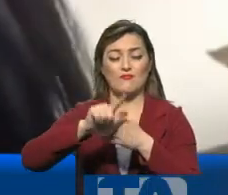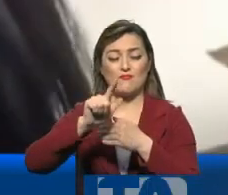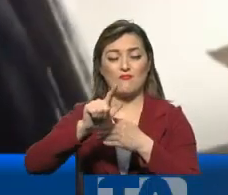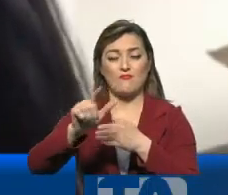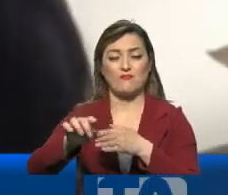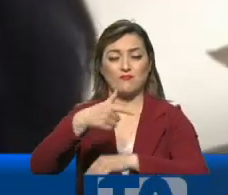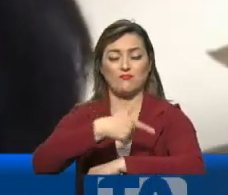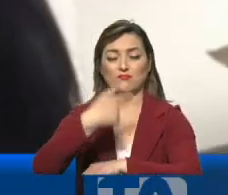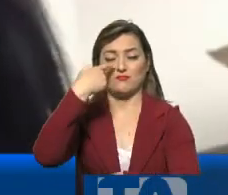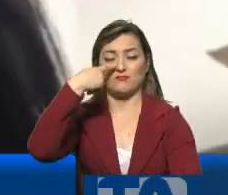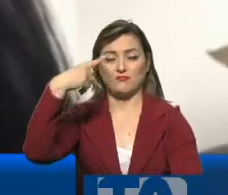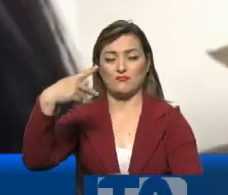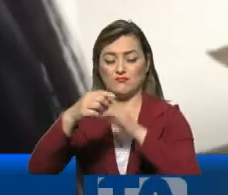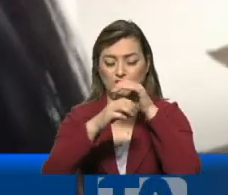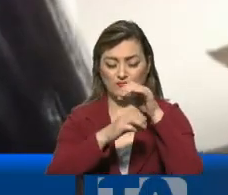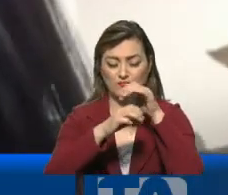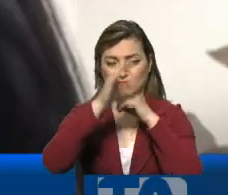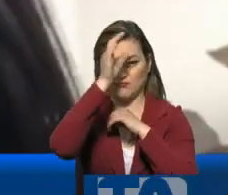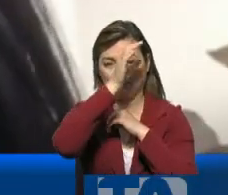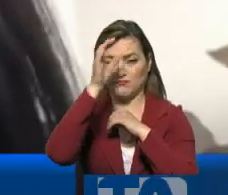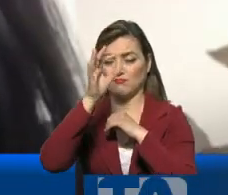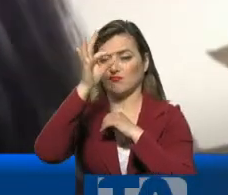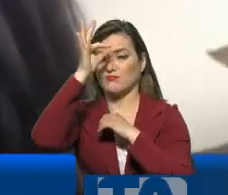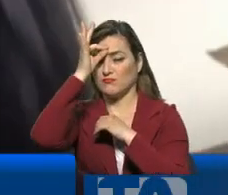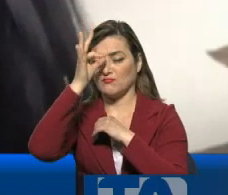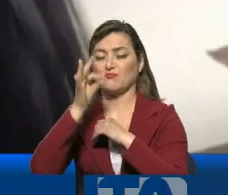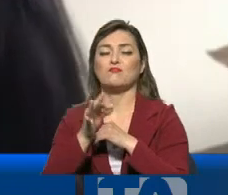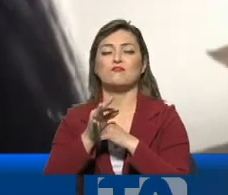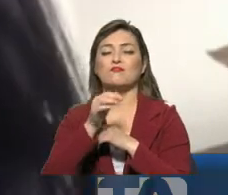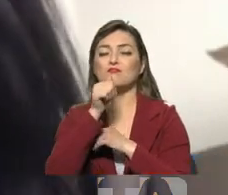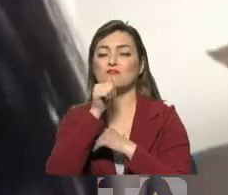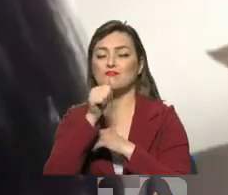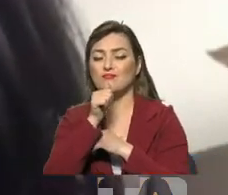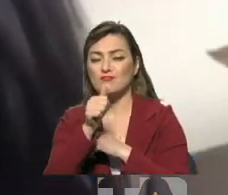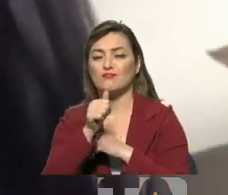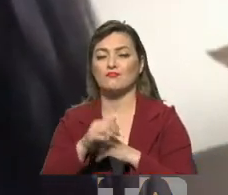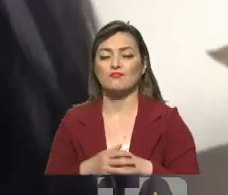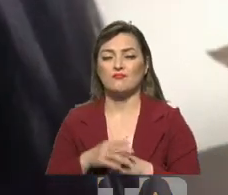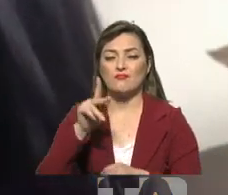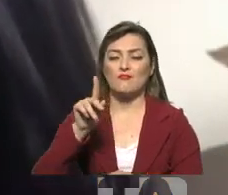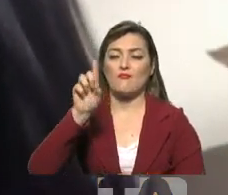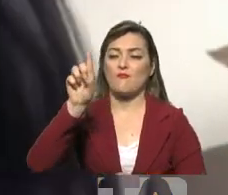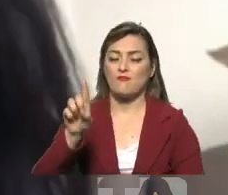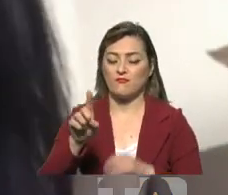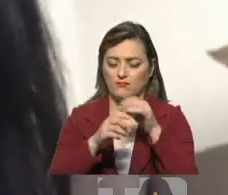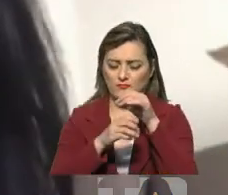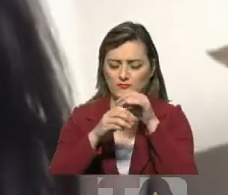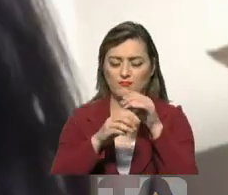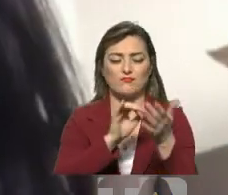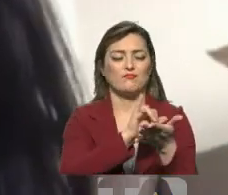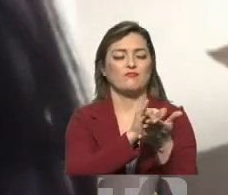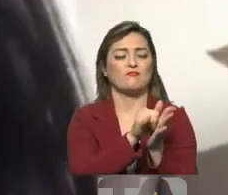entre ellas están hospitales clínicas y algunos laboratorios privados la muestra identificada de la p 1 y de la de nuevayork